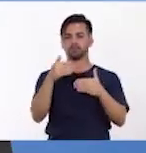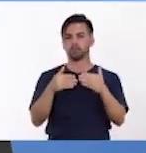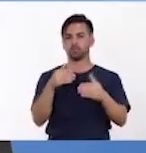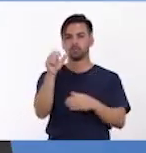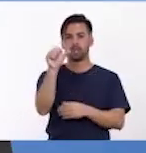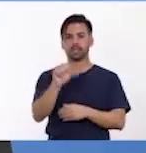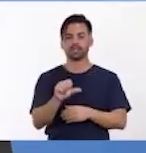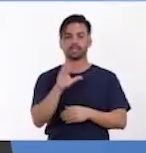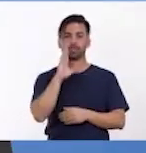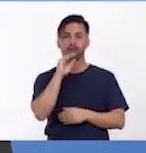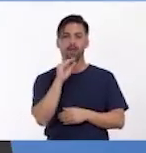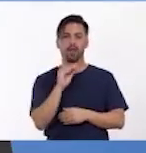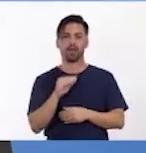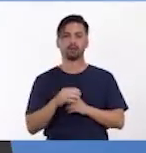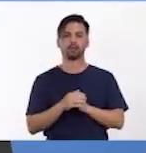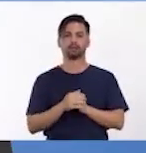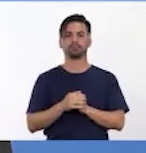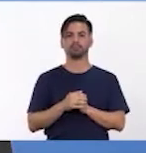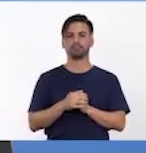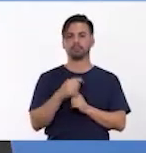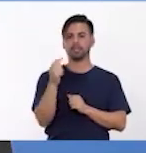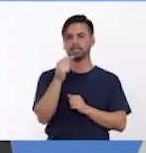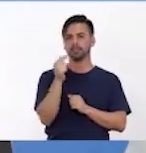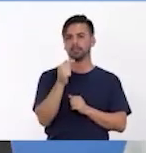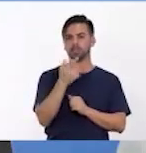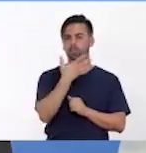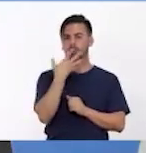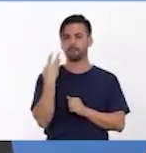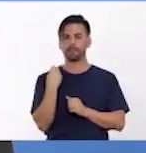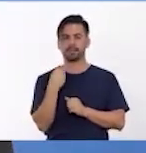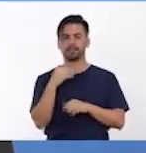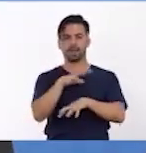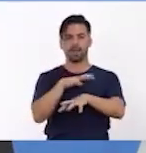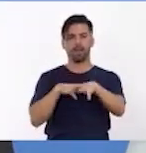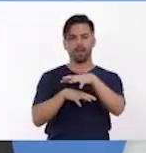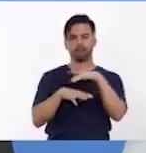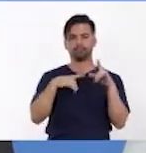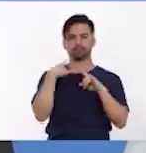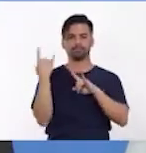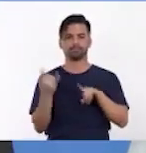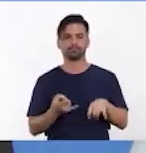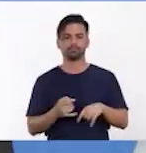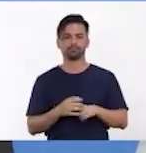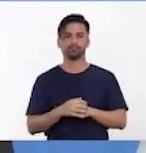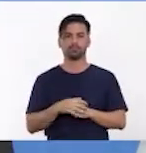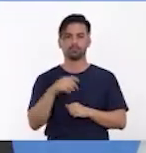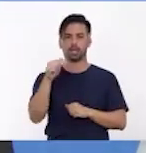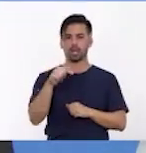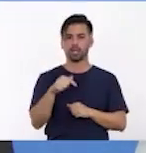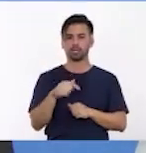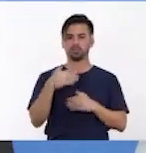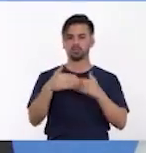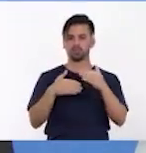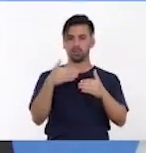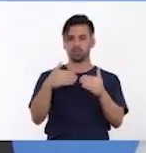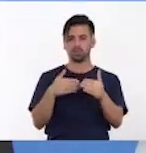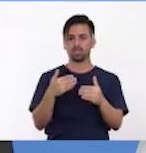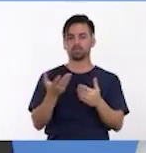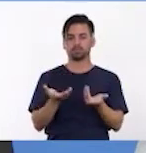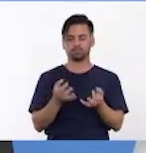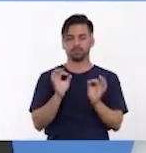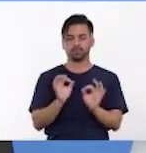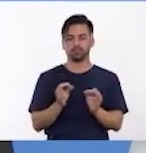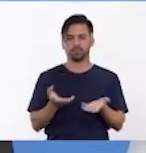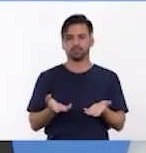disminución y desaparición de las especies. En ese proceso dañino de disminución y desaparición de las